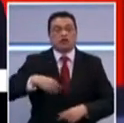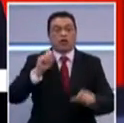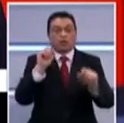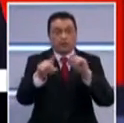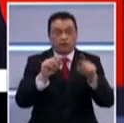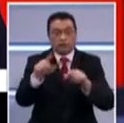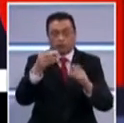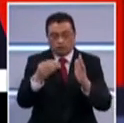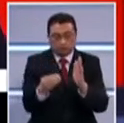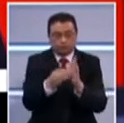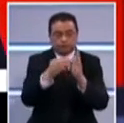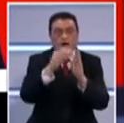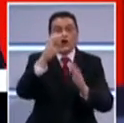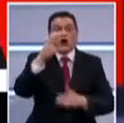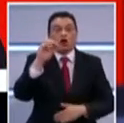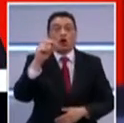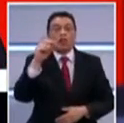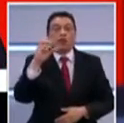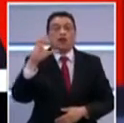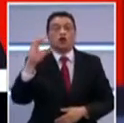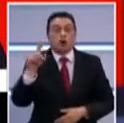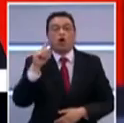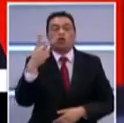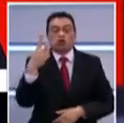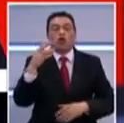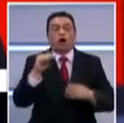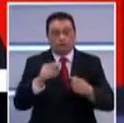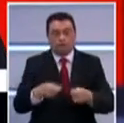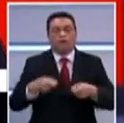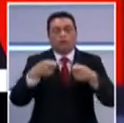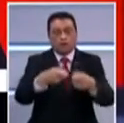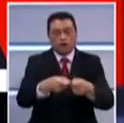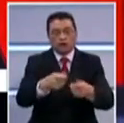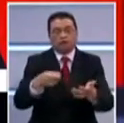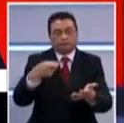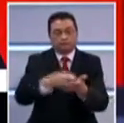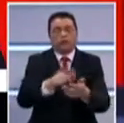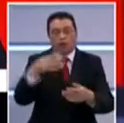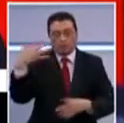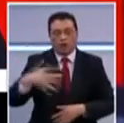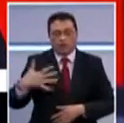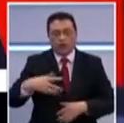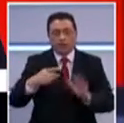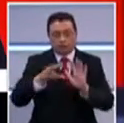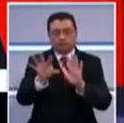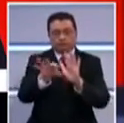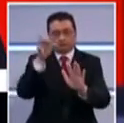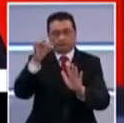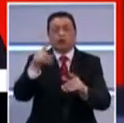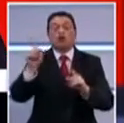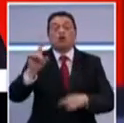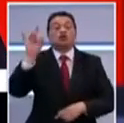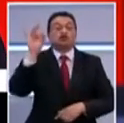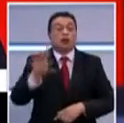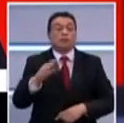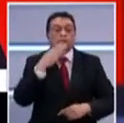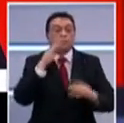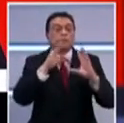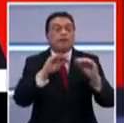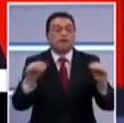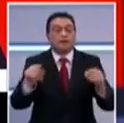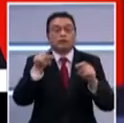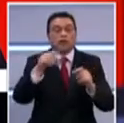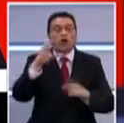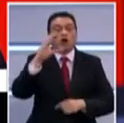una capitalización a codelco que tiene dos fuentes financiamientos que son muy importantes destacar y que no solamente hablan de la capitalización